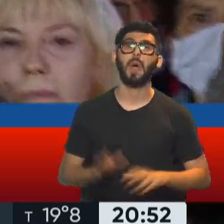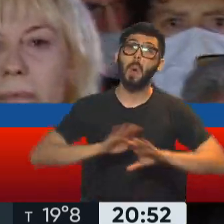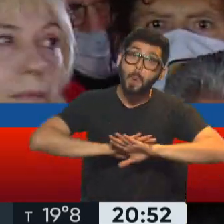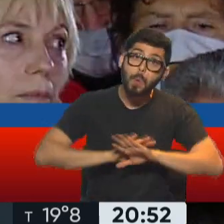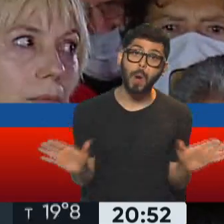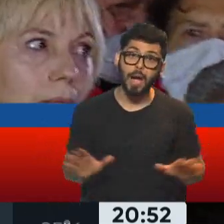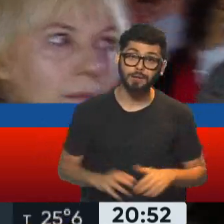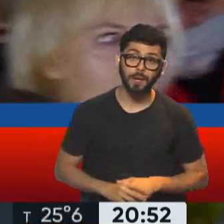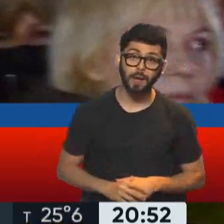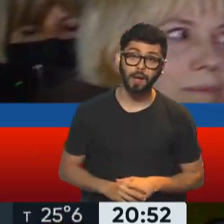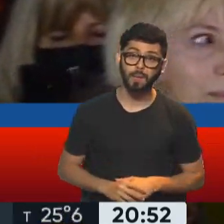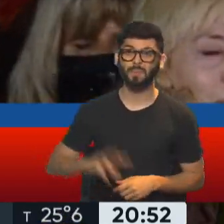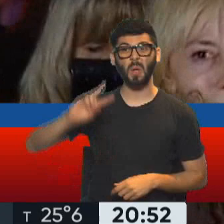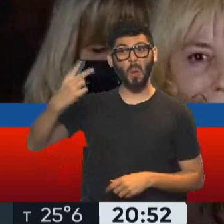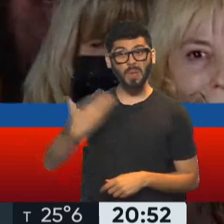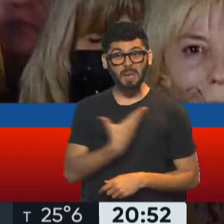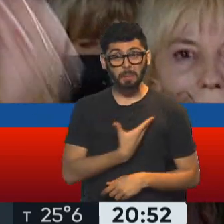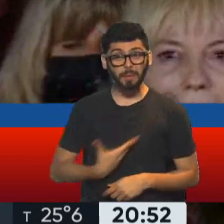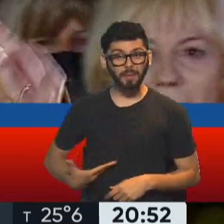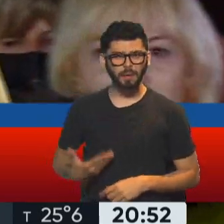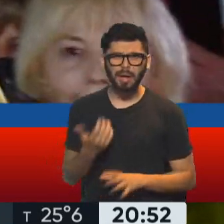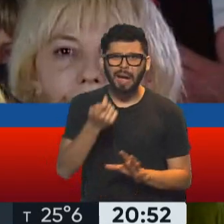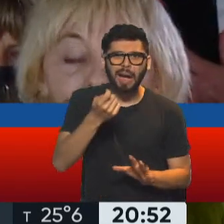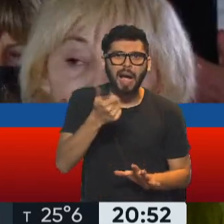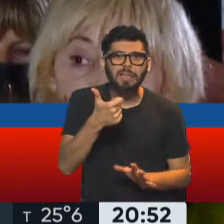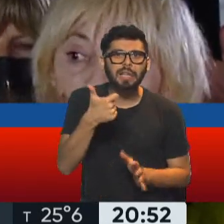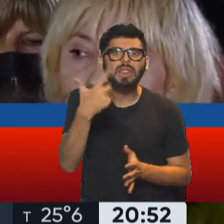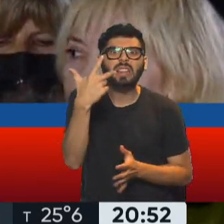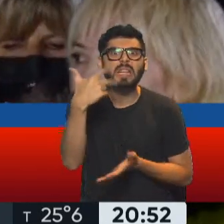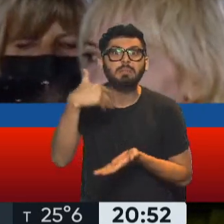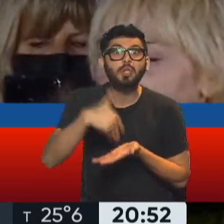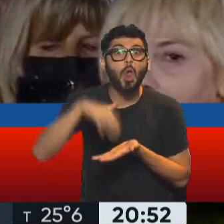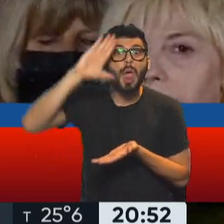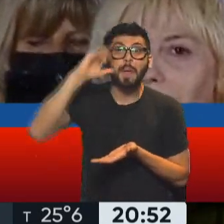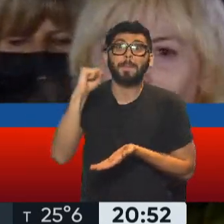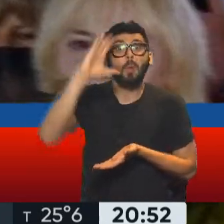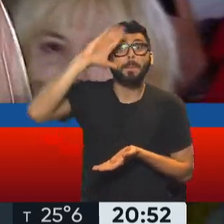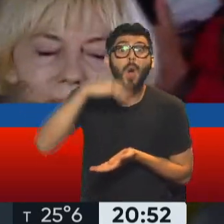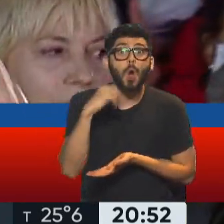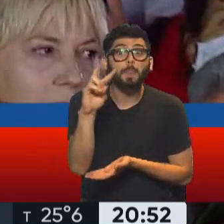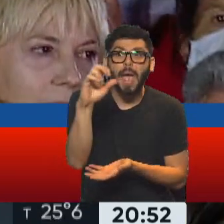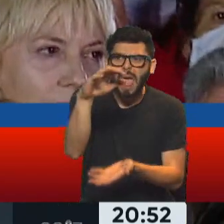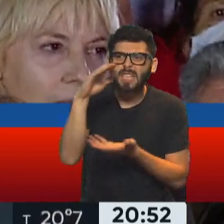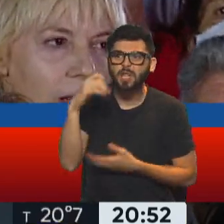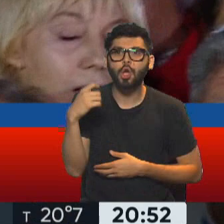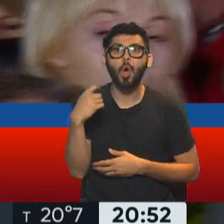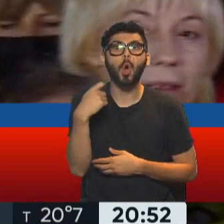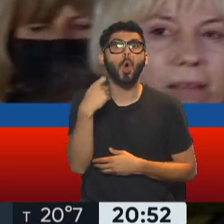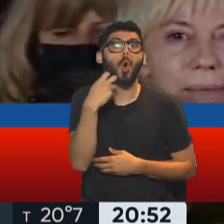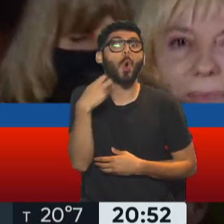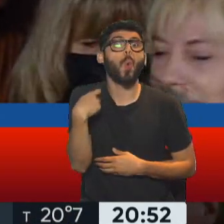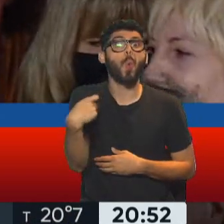Basta de que la vicepresidenta se lleve casi 3 millones de pesos por mes en una jubilación de